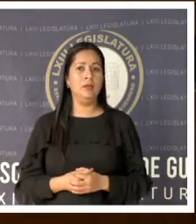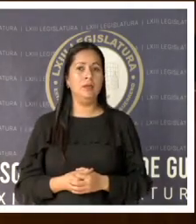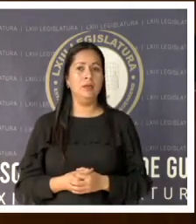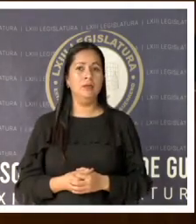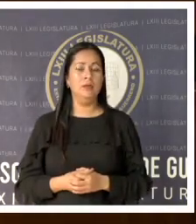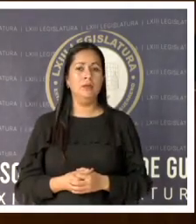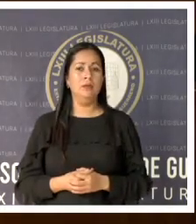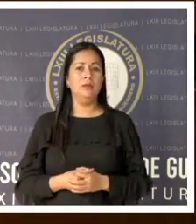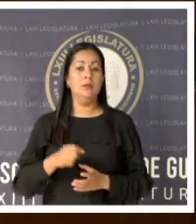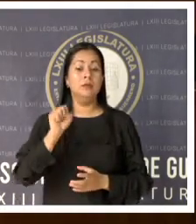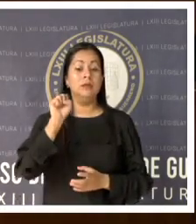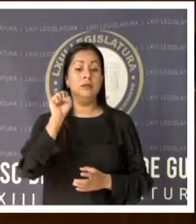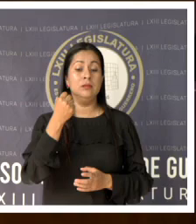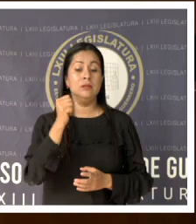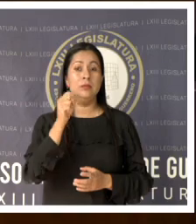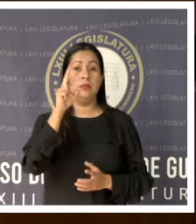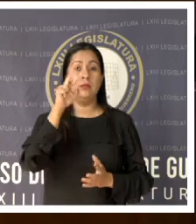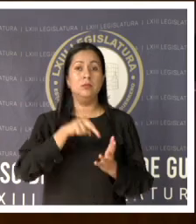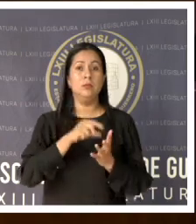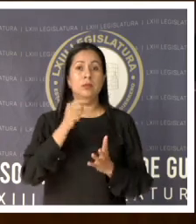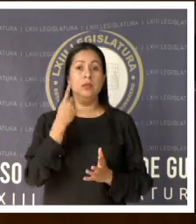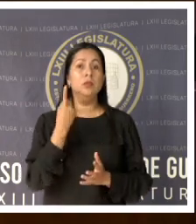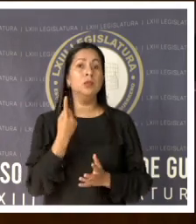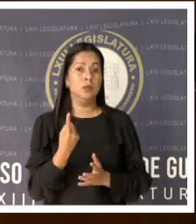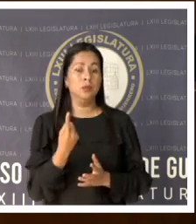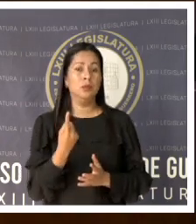en septiembre del 2021